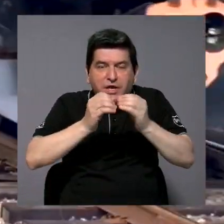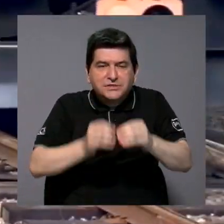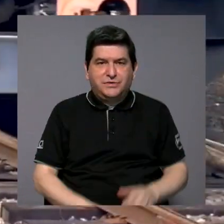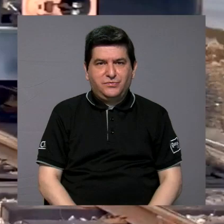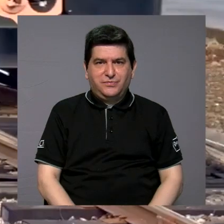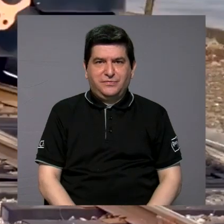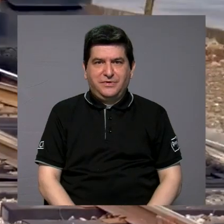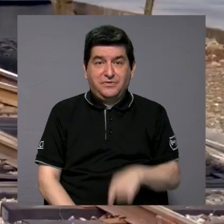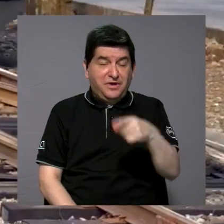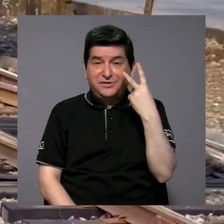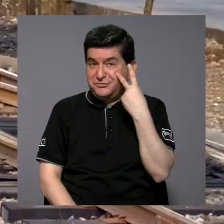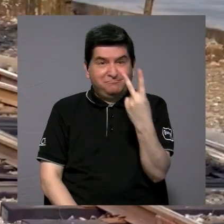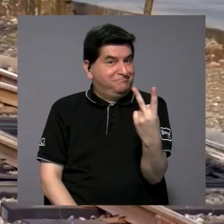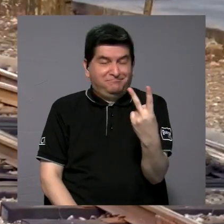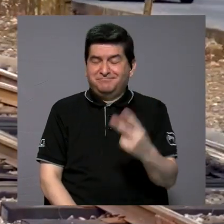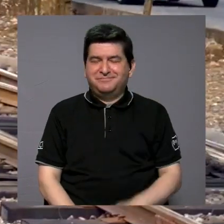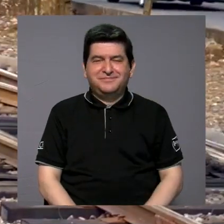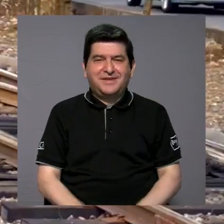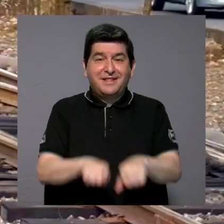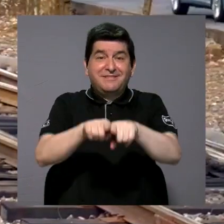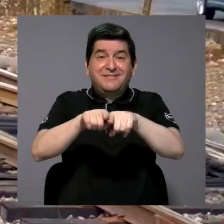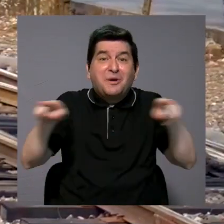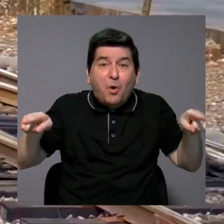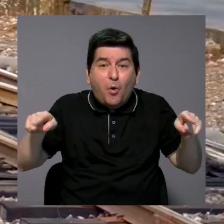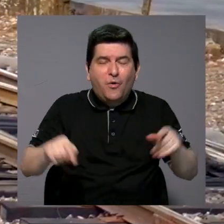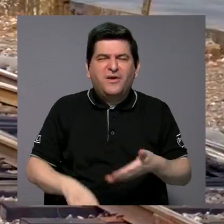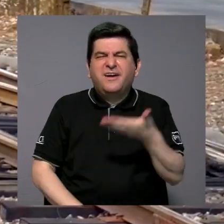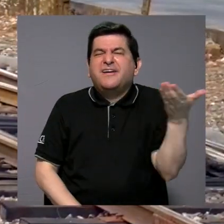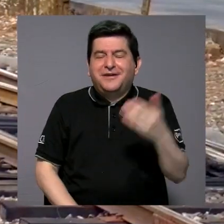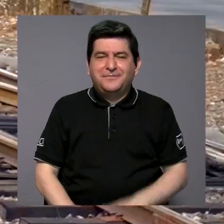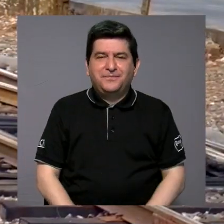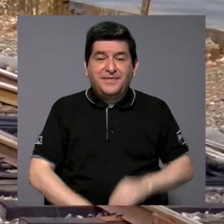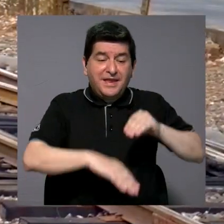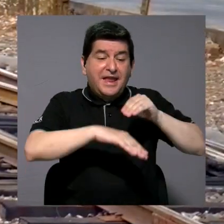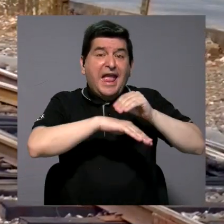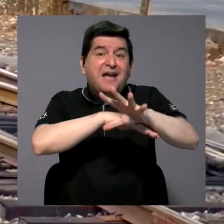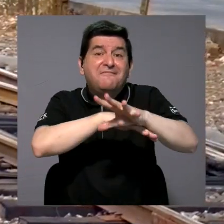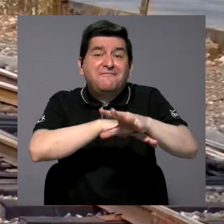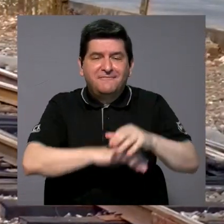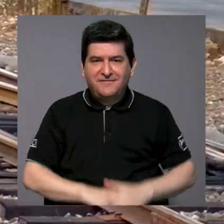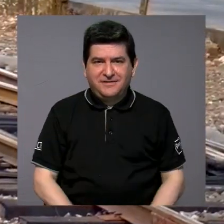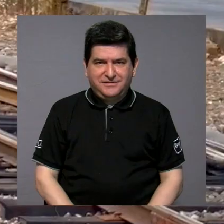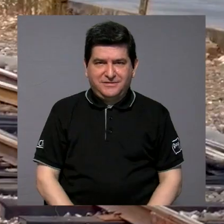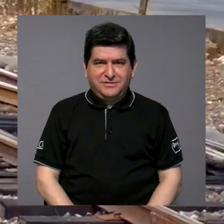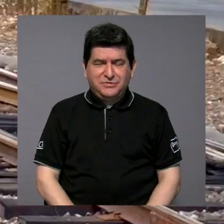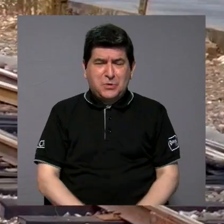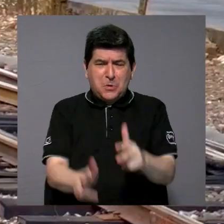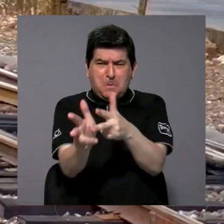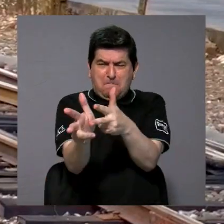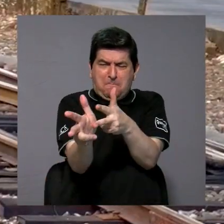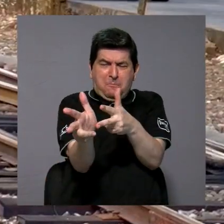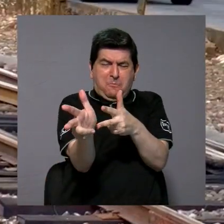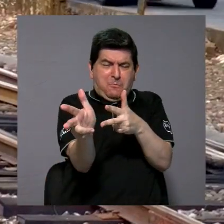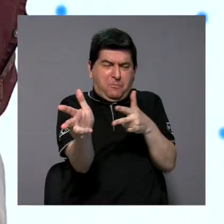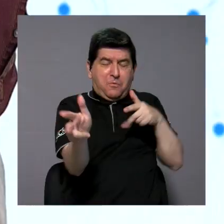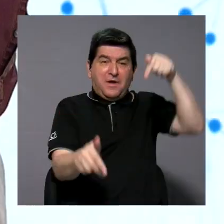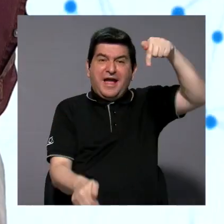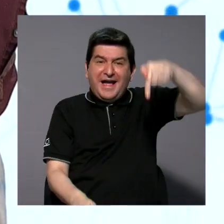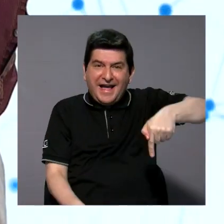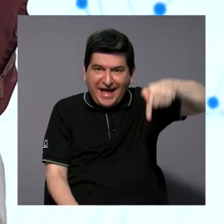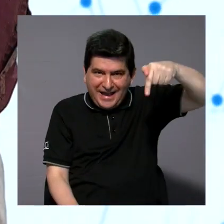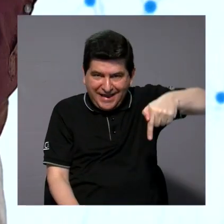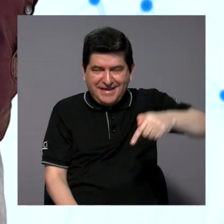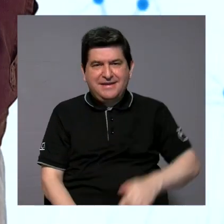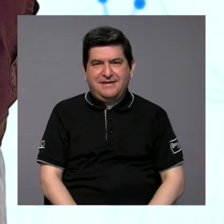Eso no se vio. Tampoco se vio, por ejemplo, el efecto sobre las presas, digamos, aquí